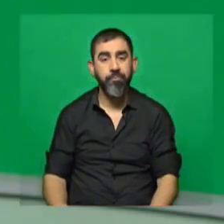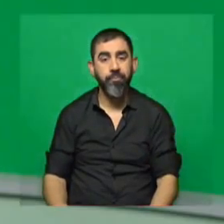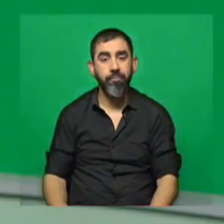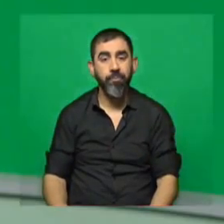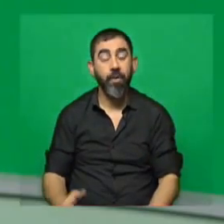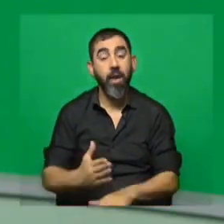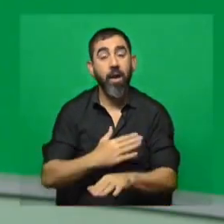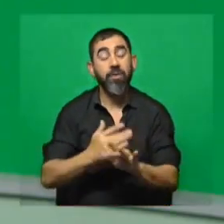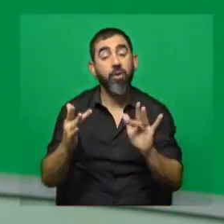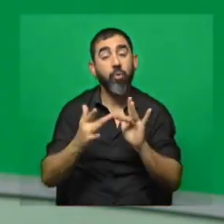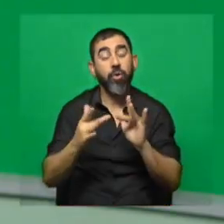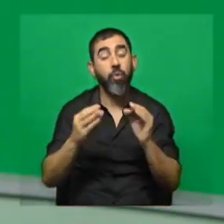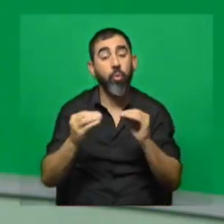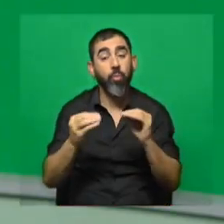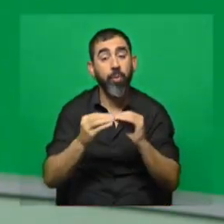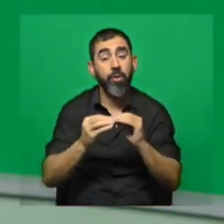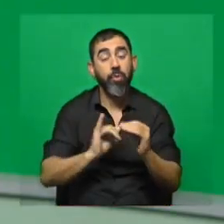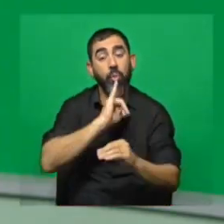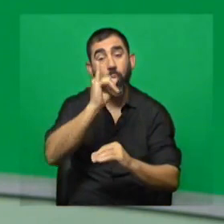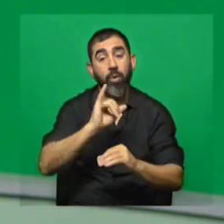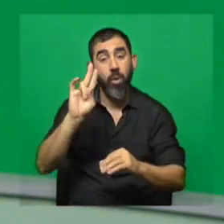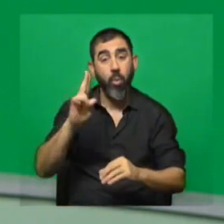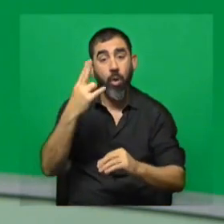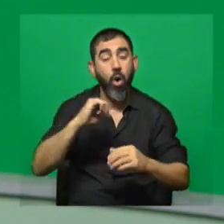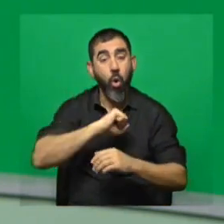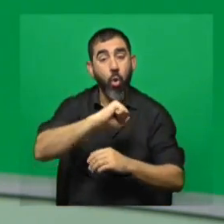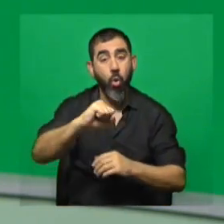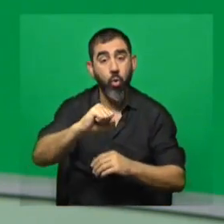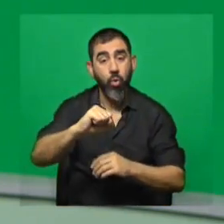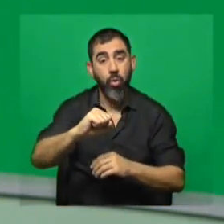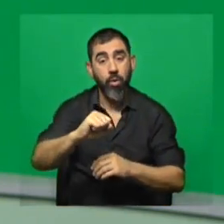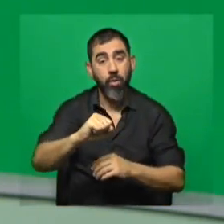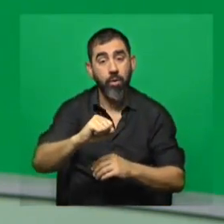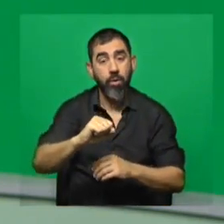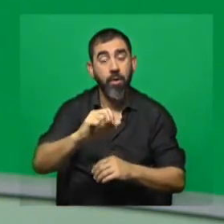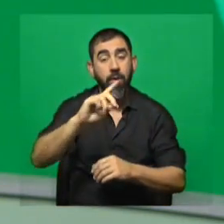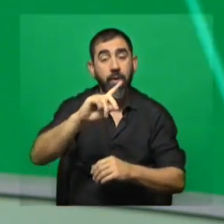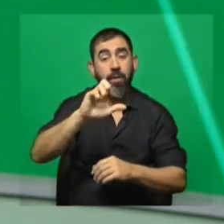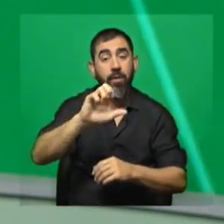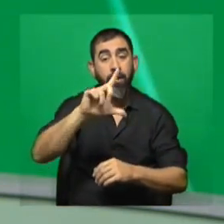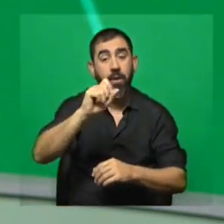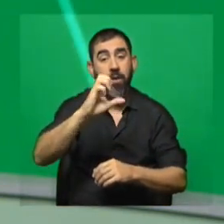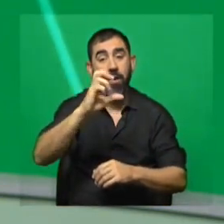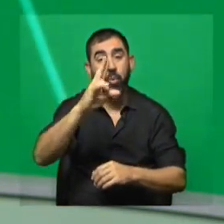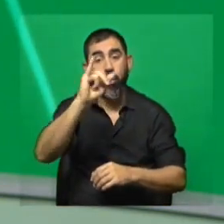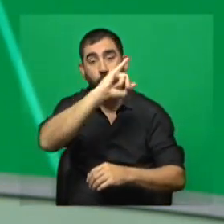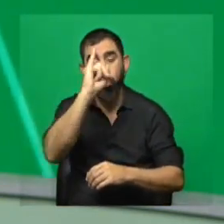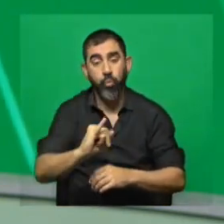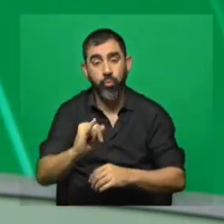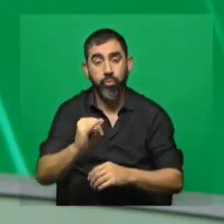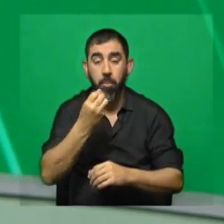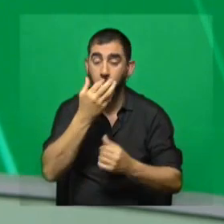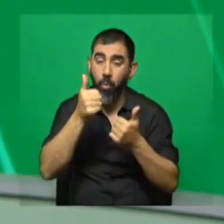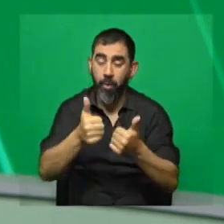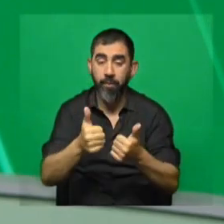Antes de ir al móvil con nuestro compañero Mauricio Pérez, les contamos que Uruguay acaba de hacer un gol, lo hizo Nico de la Cruz, así que bueno, estamos por buen